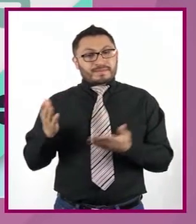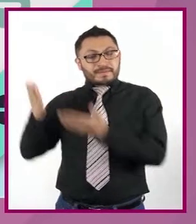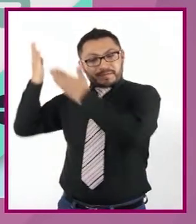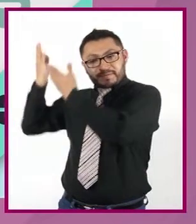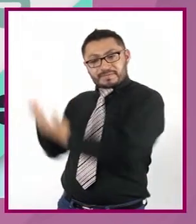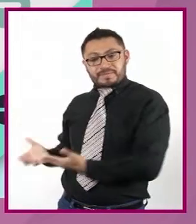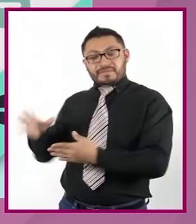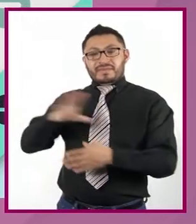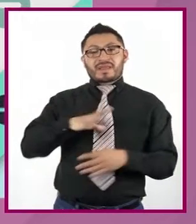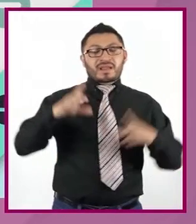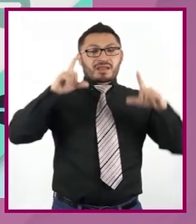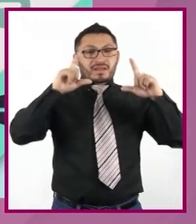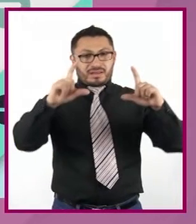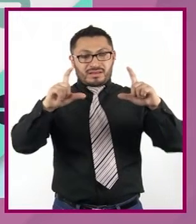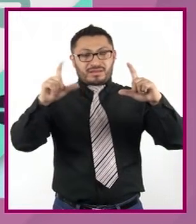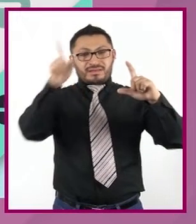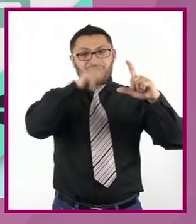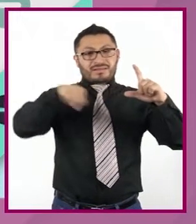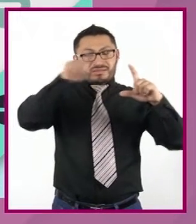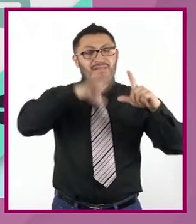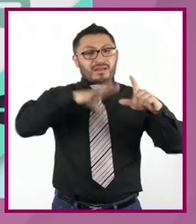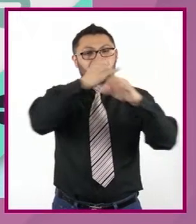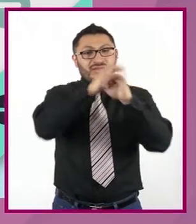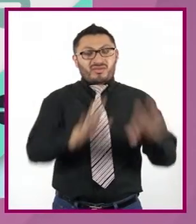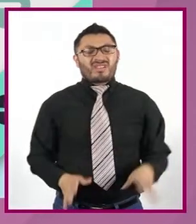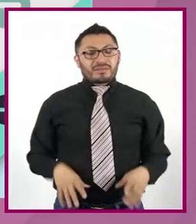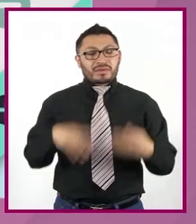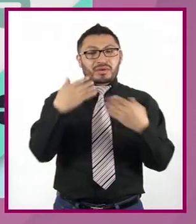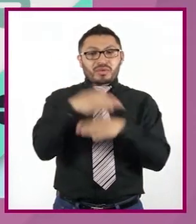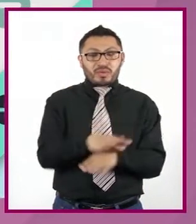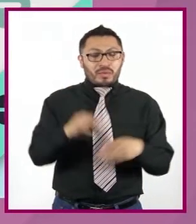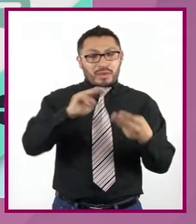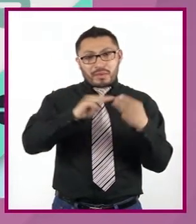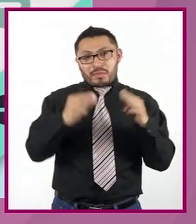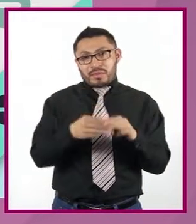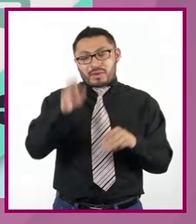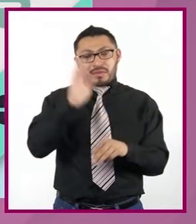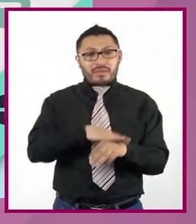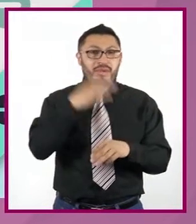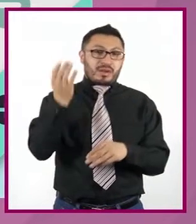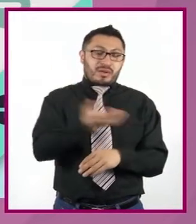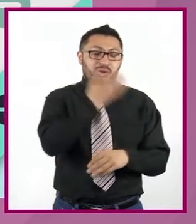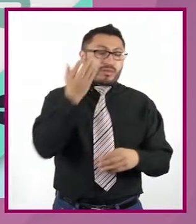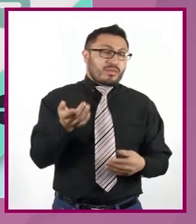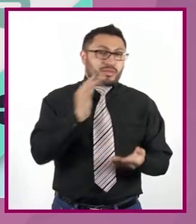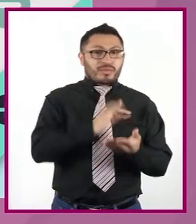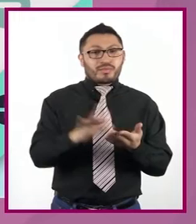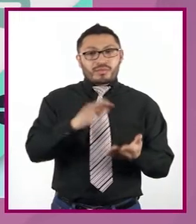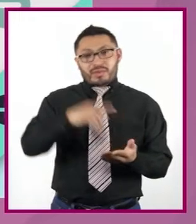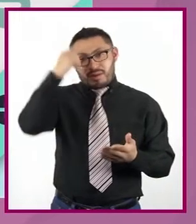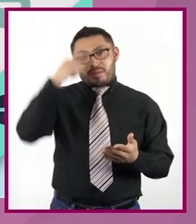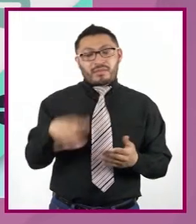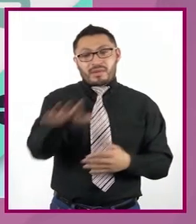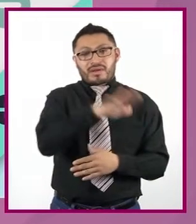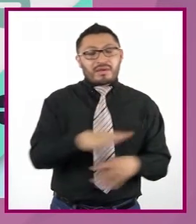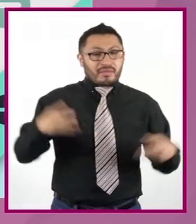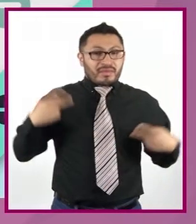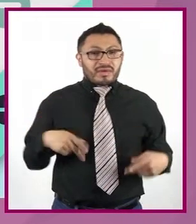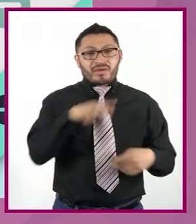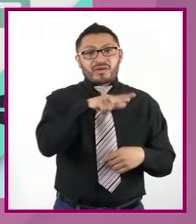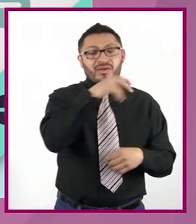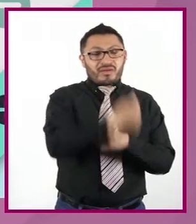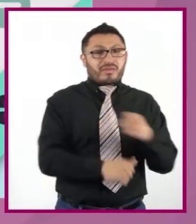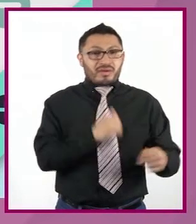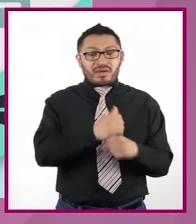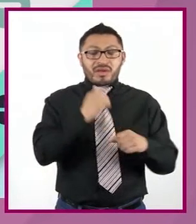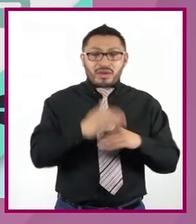una gráfica circular que representa información en cuanto al motivo principal de la lectura para la población de 18 años y